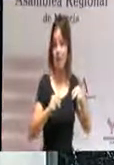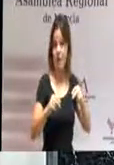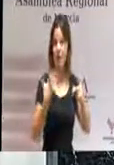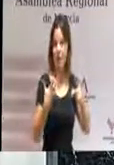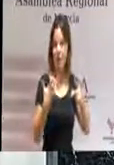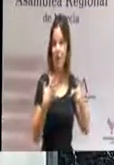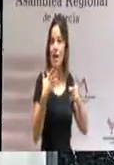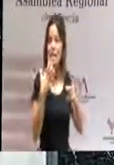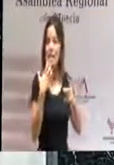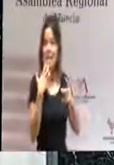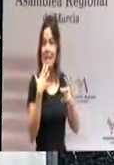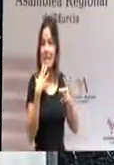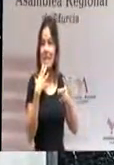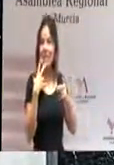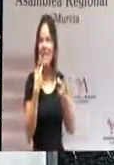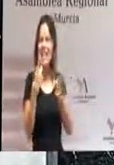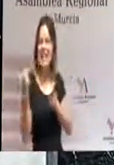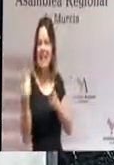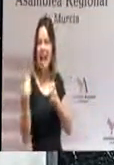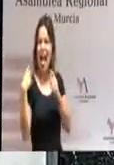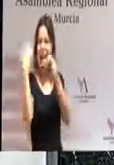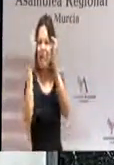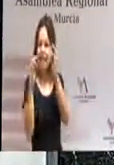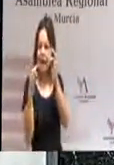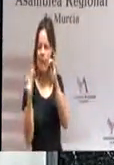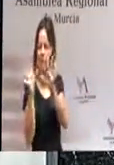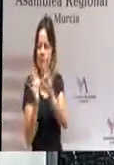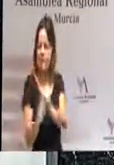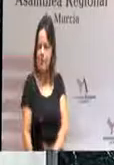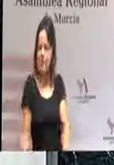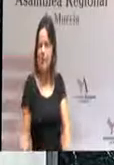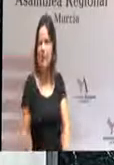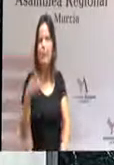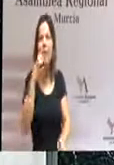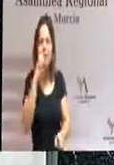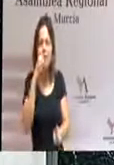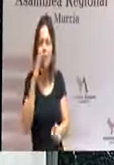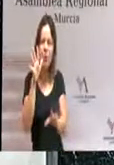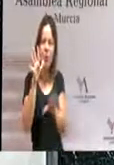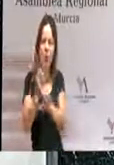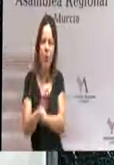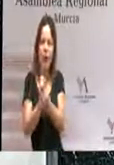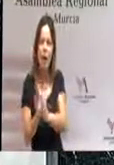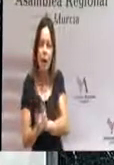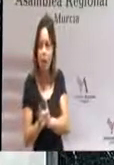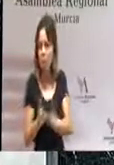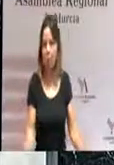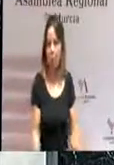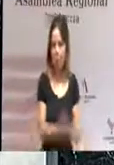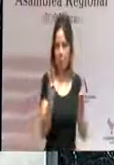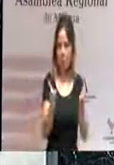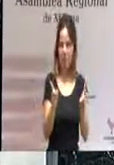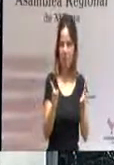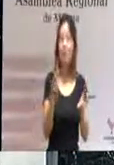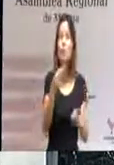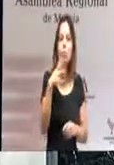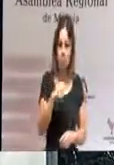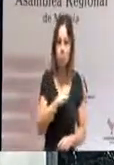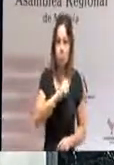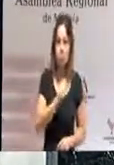ello tenga que retorcer las estadísticas y la propia realidad. Y tiene usted razón, de la